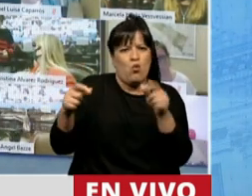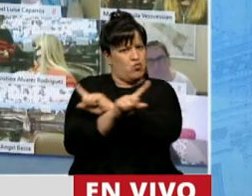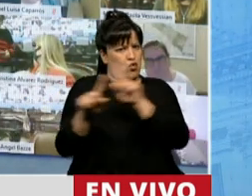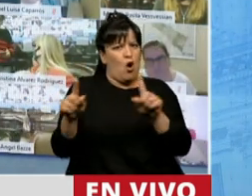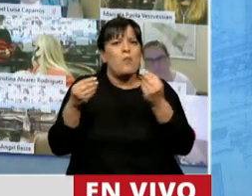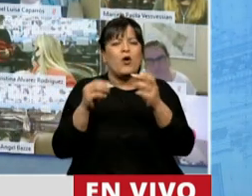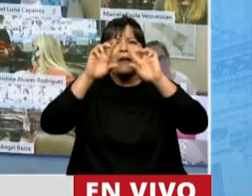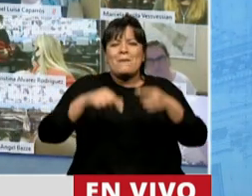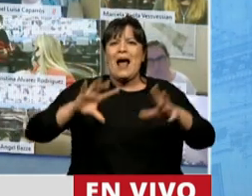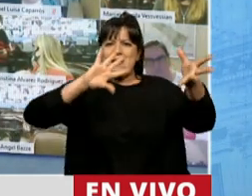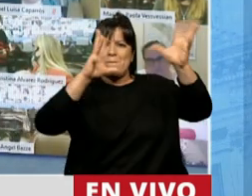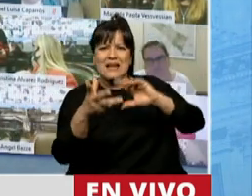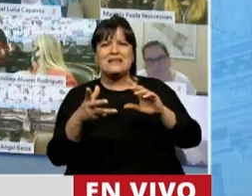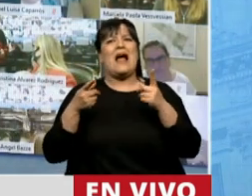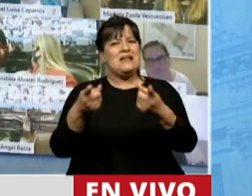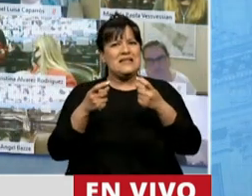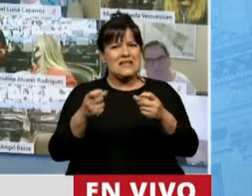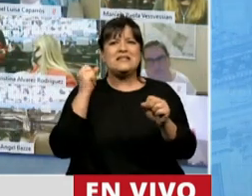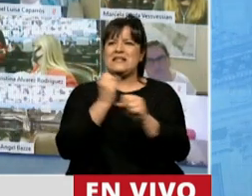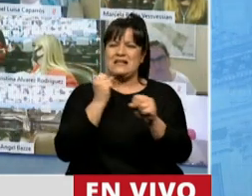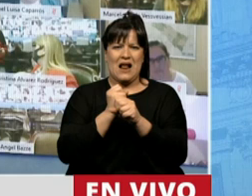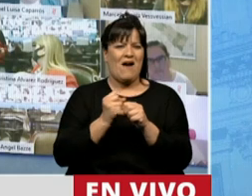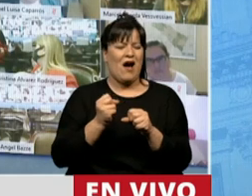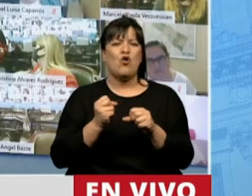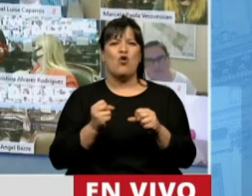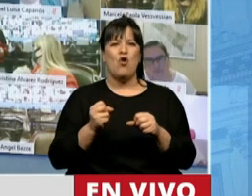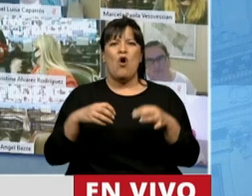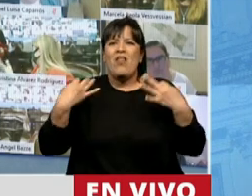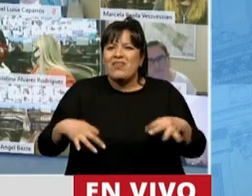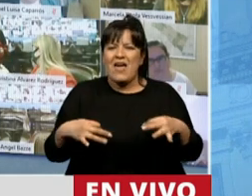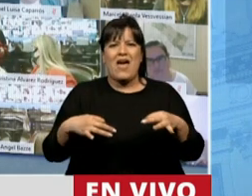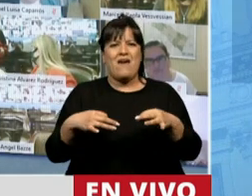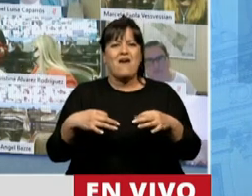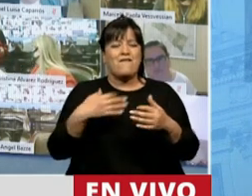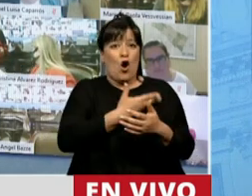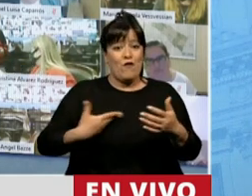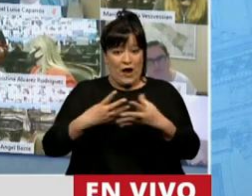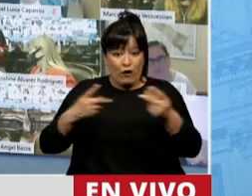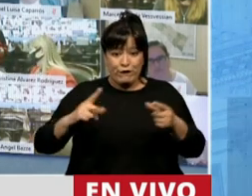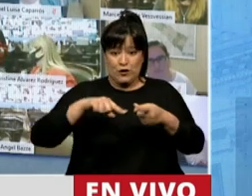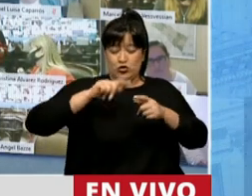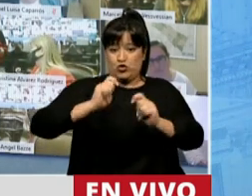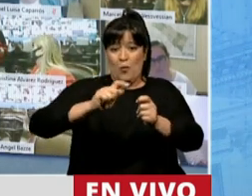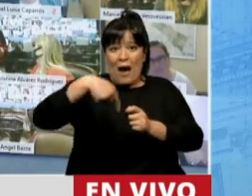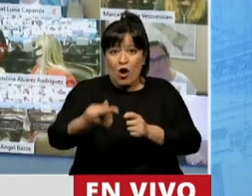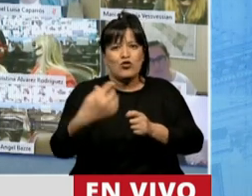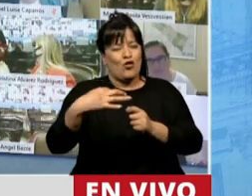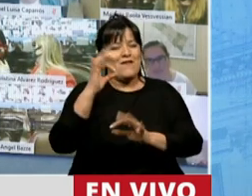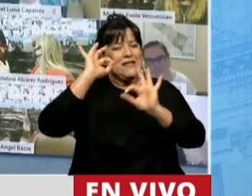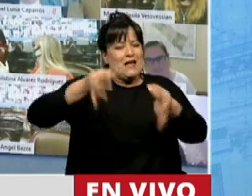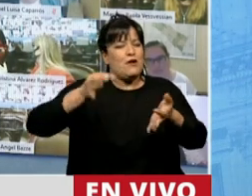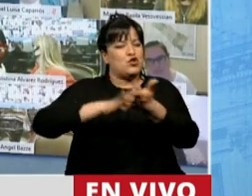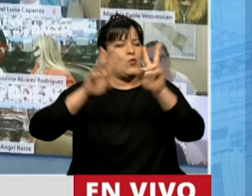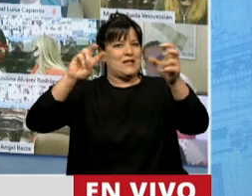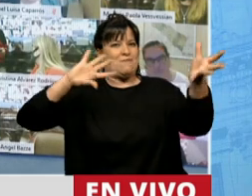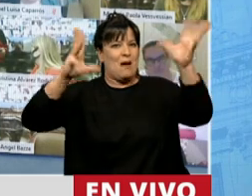ambientales requieren un trabajo que tiene que eh pasar de un gobierno a otro por eso quería también recordar que el ambiente fue